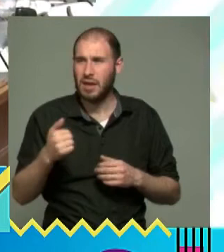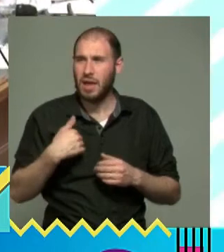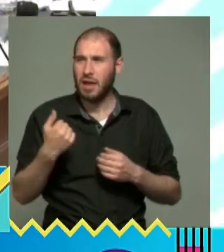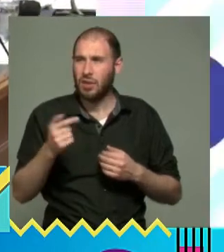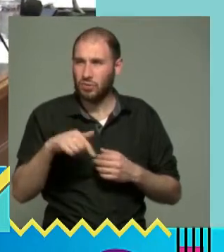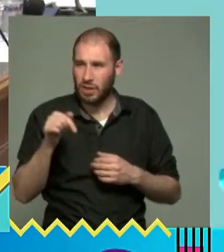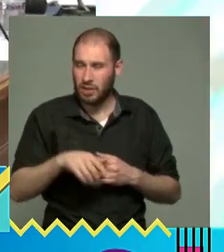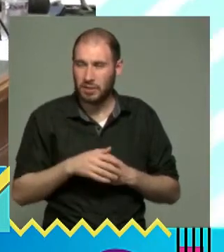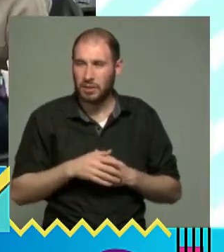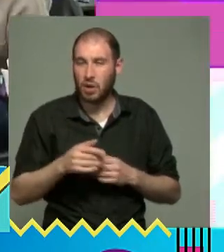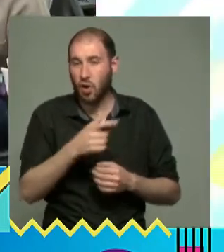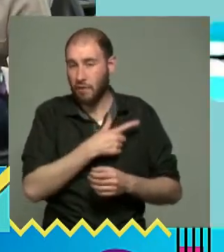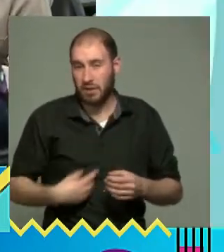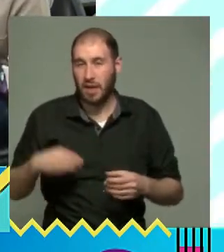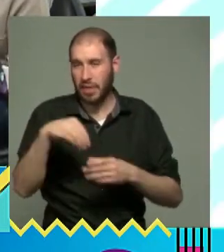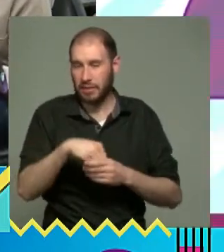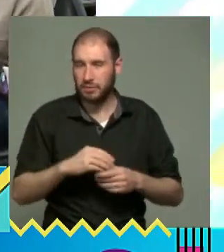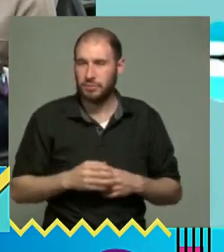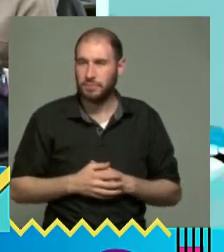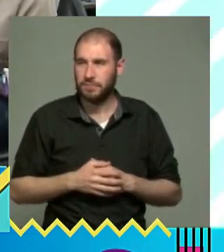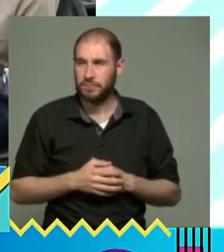hemos sido parte del gobierno,